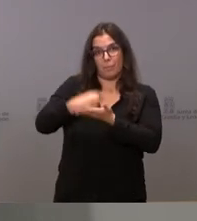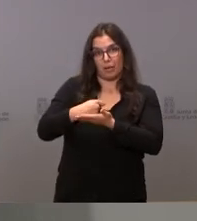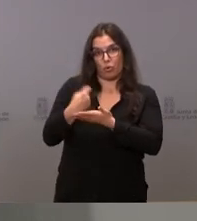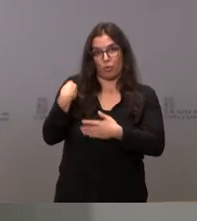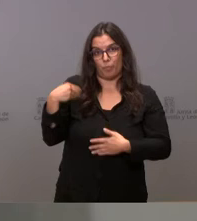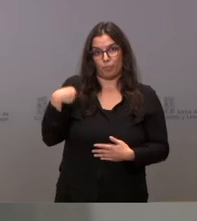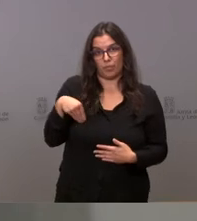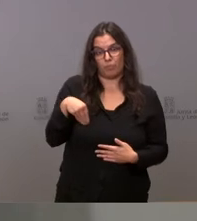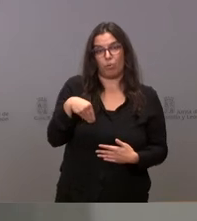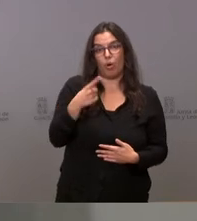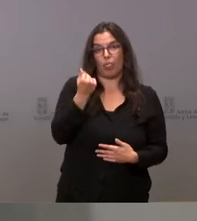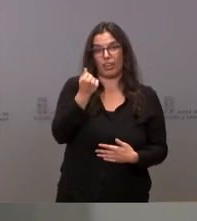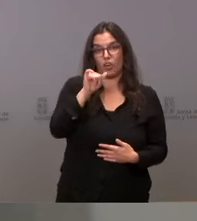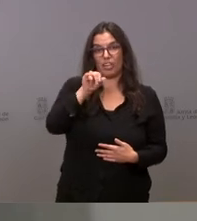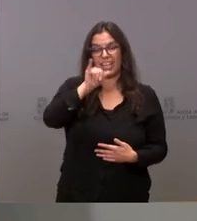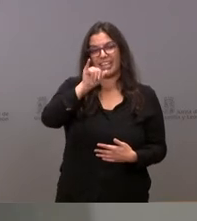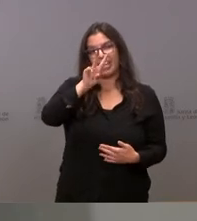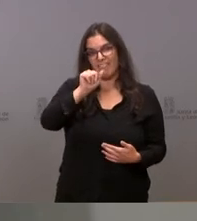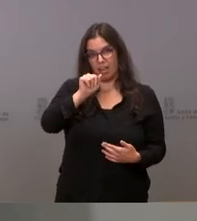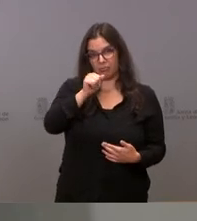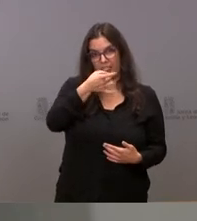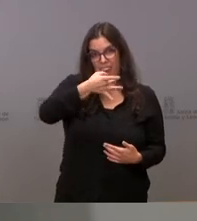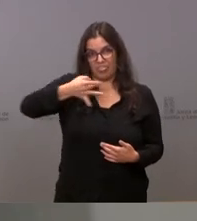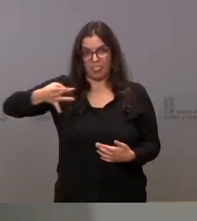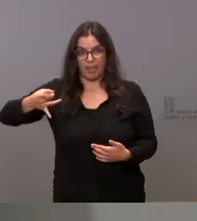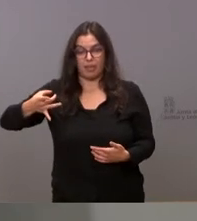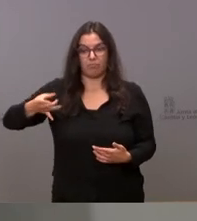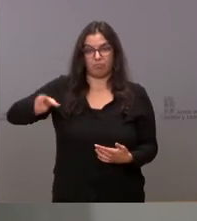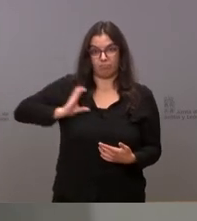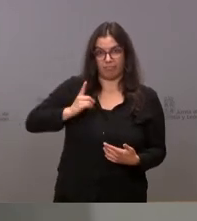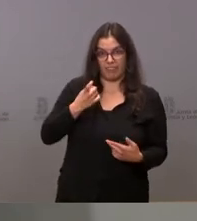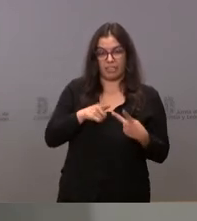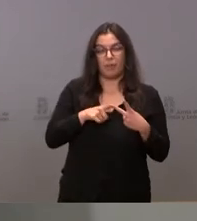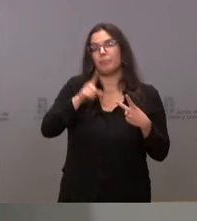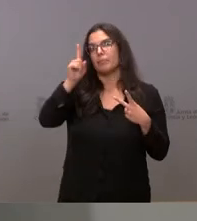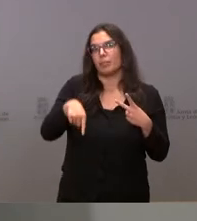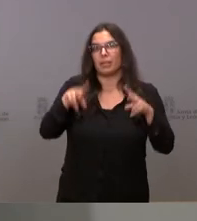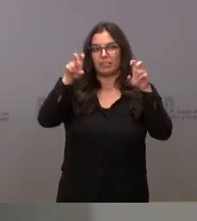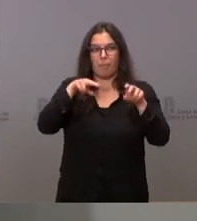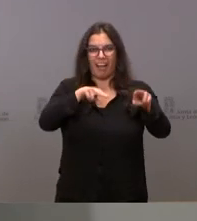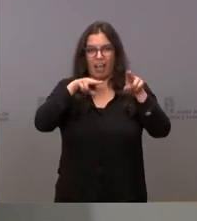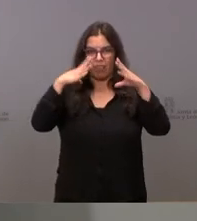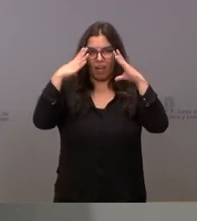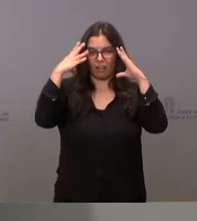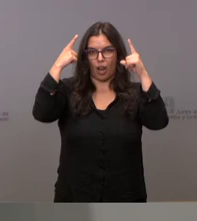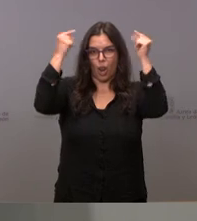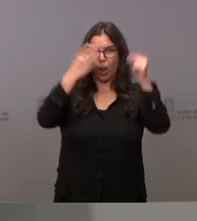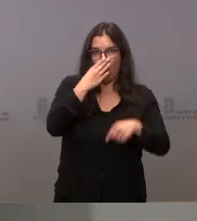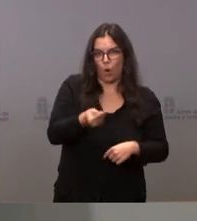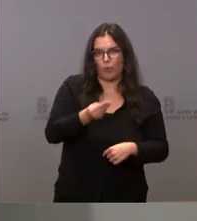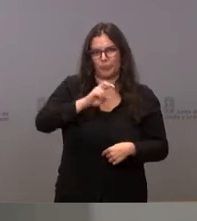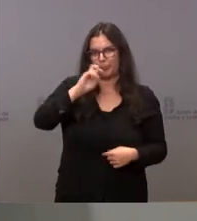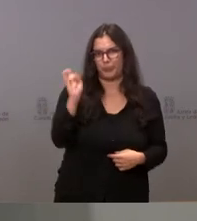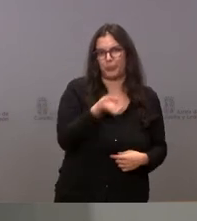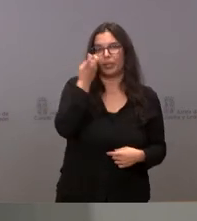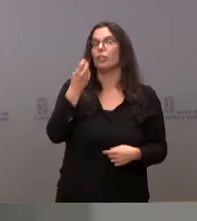cantidades adeudadas del IVA, hasta el asunto, por ejemplo, de la caza del lobo. Yo creo que en todos ellos se ha manifestado